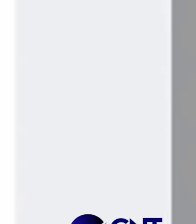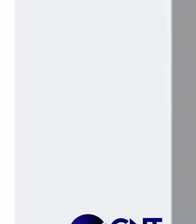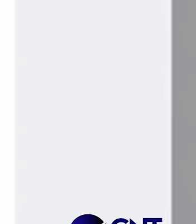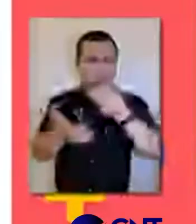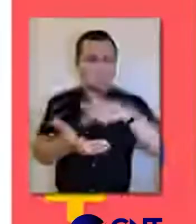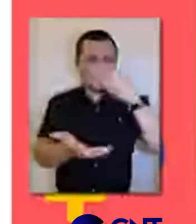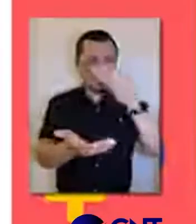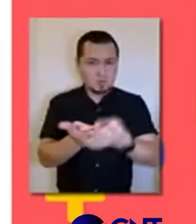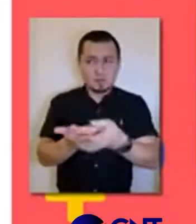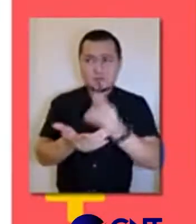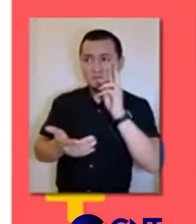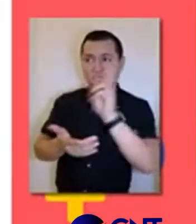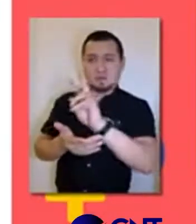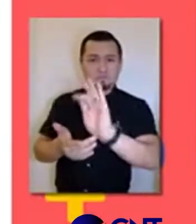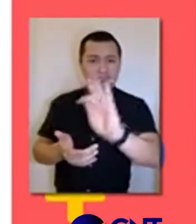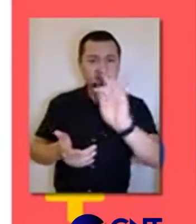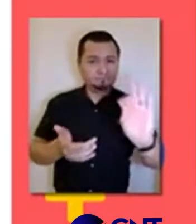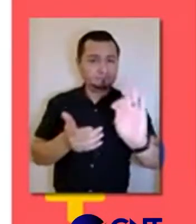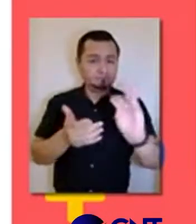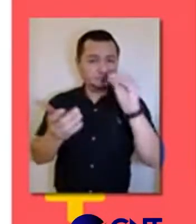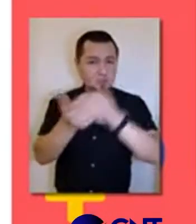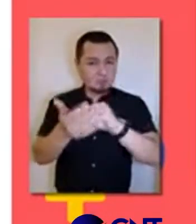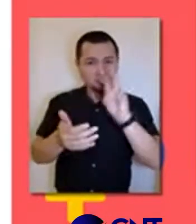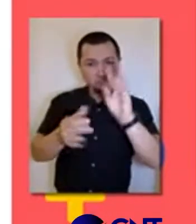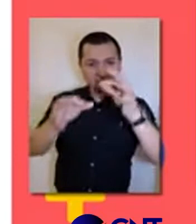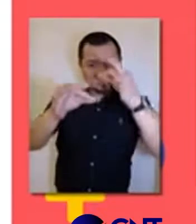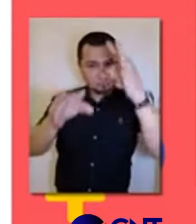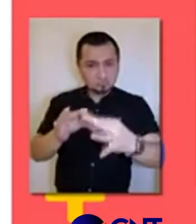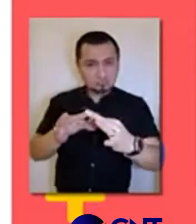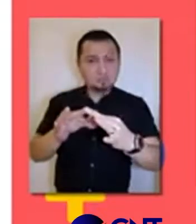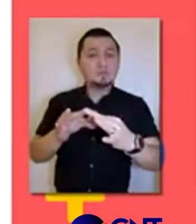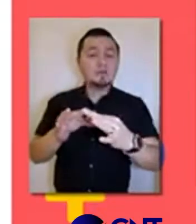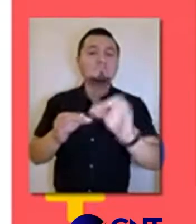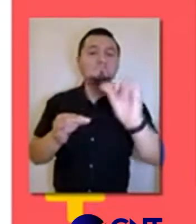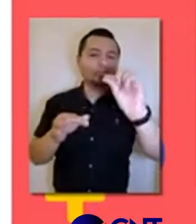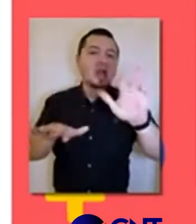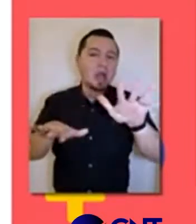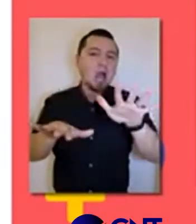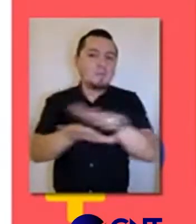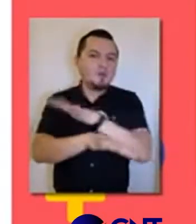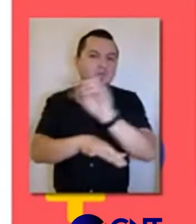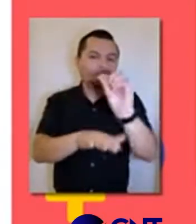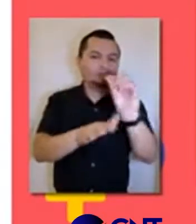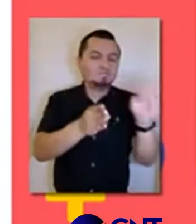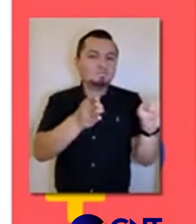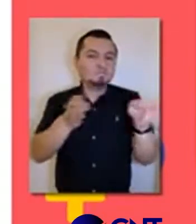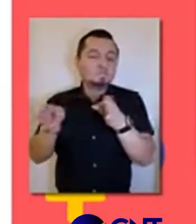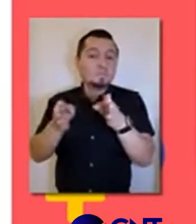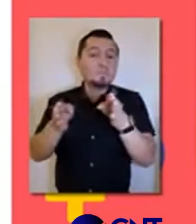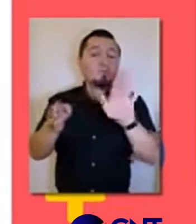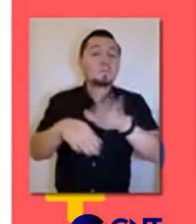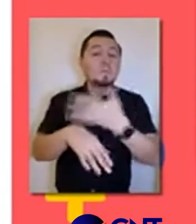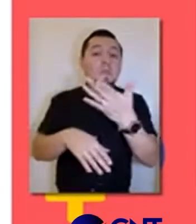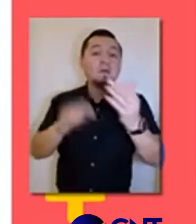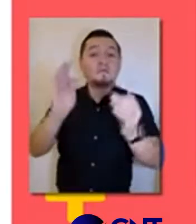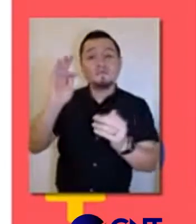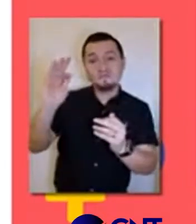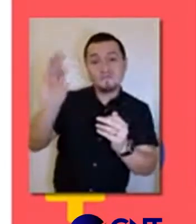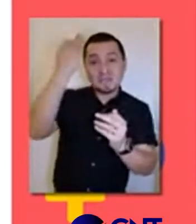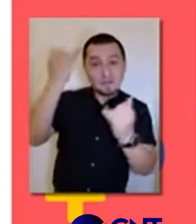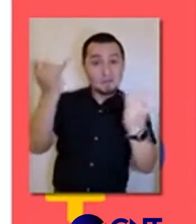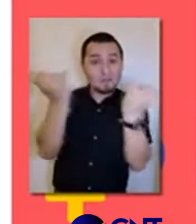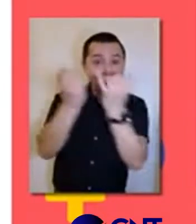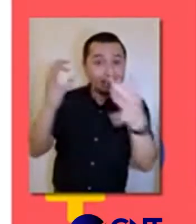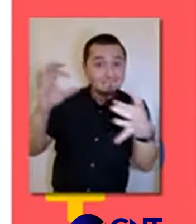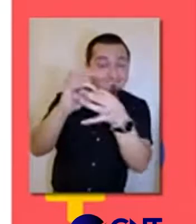propuesta va a replantearse, va a tener cambios para poder alinearse con el planteamiento que se ha hecho a nivel federal. ¿Cuál es el